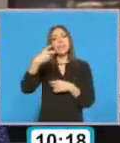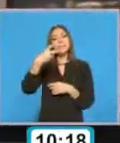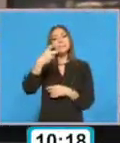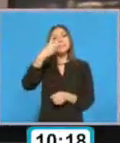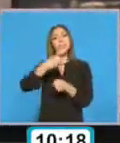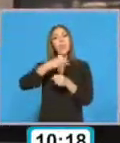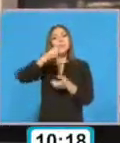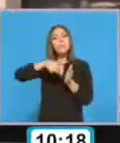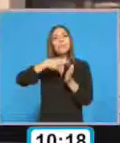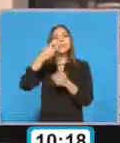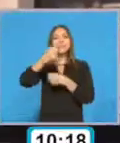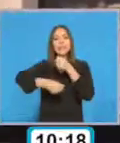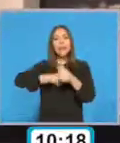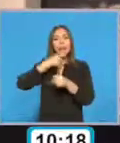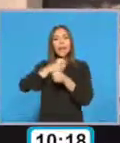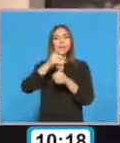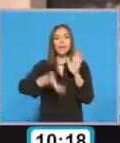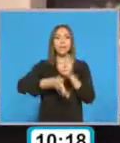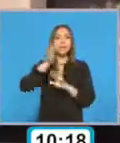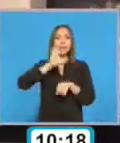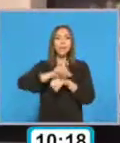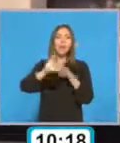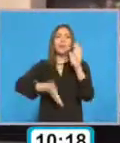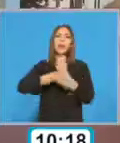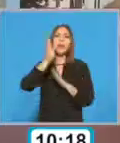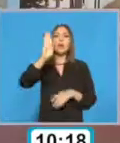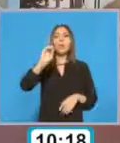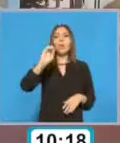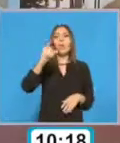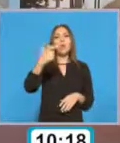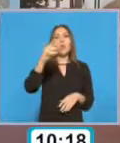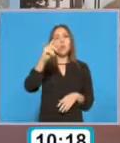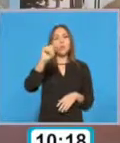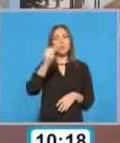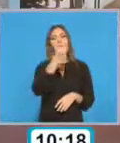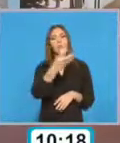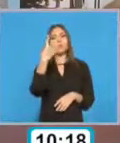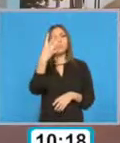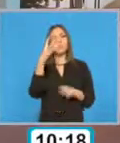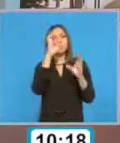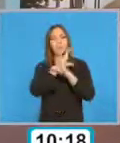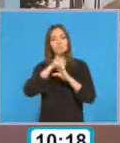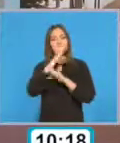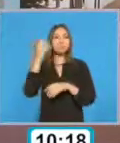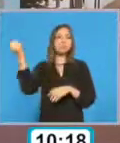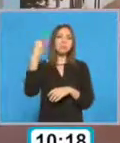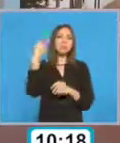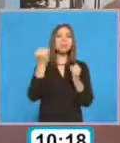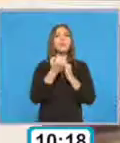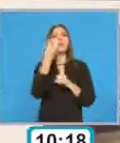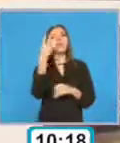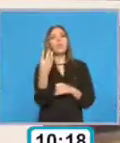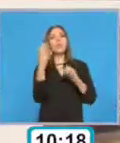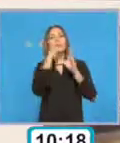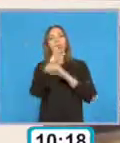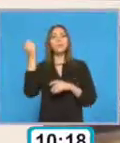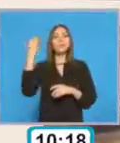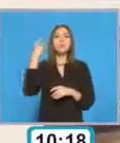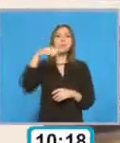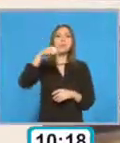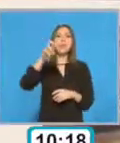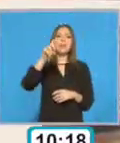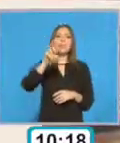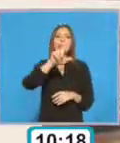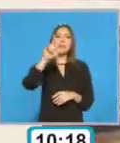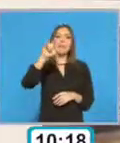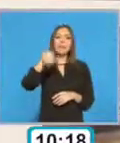Tengo 3 shows en Bogotá y 4 shows en Medellín. Estaré dando conferencias, estaré dando conciertos. Entonces, pues semanita completa. Estoy